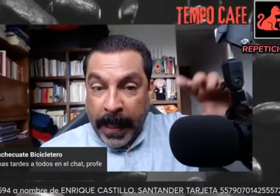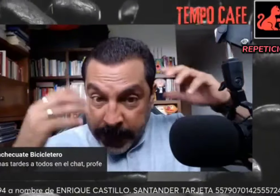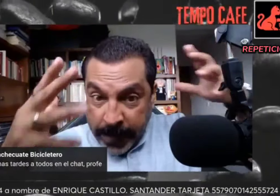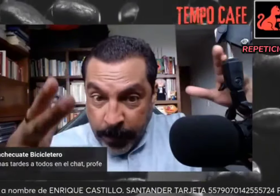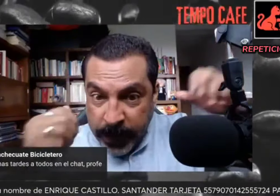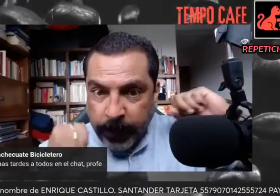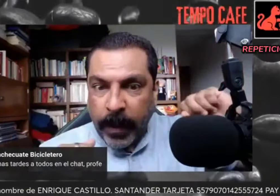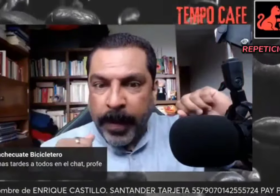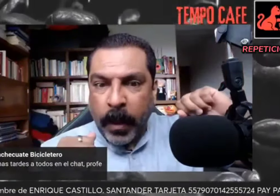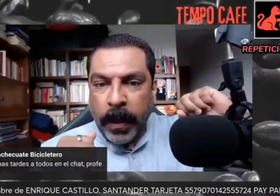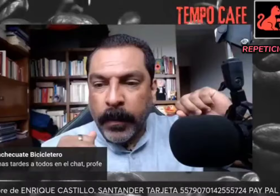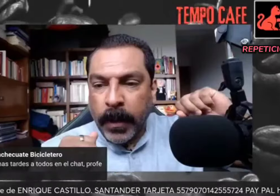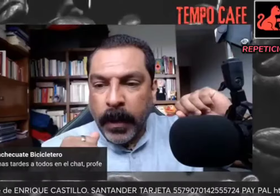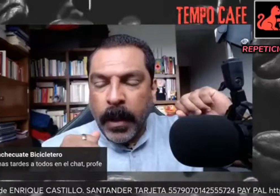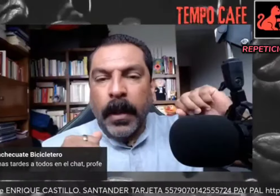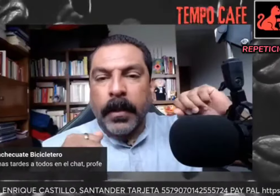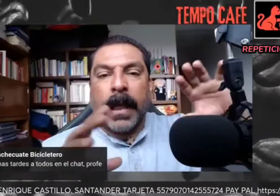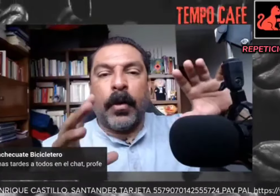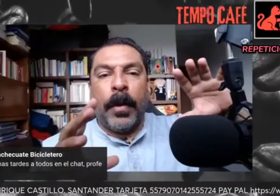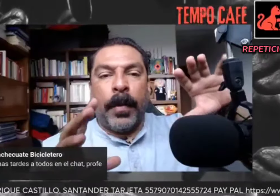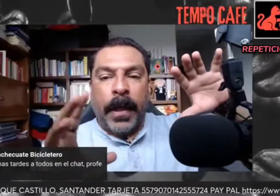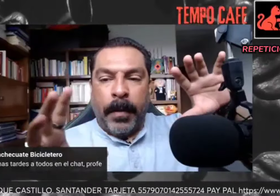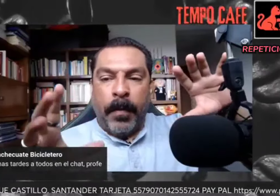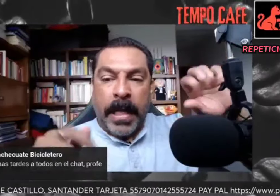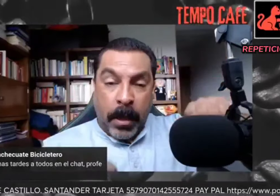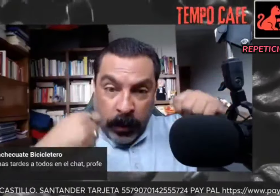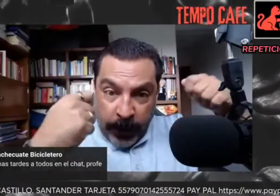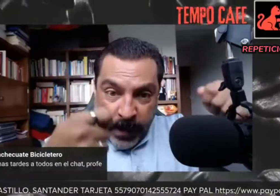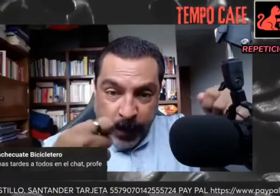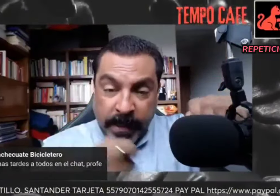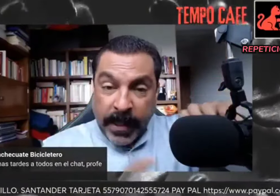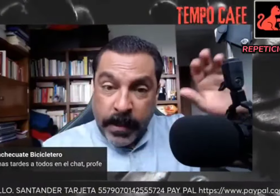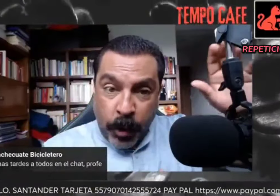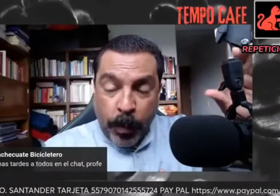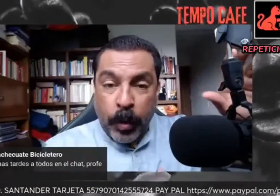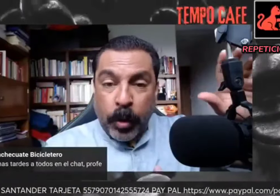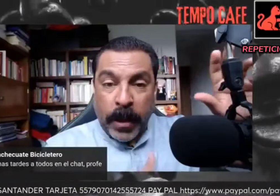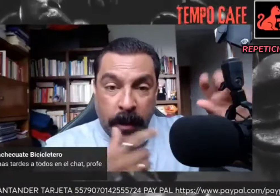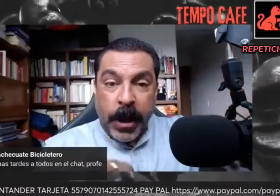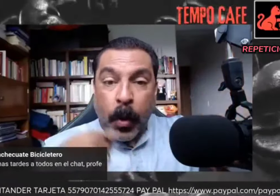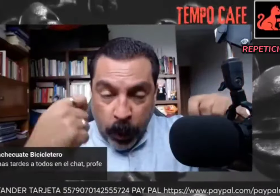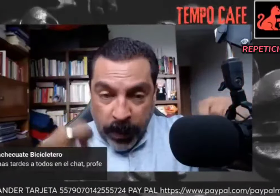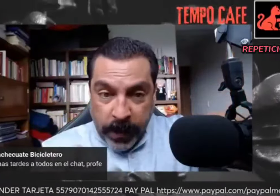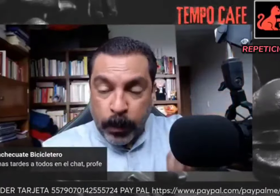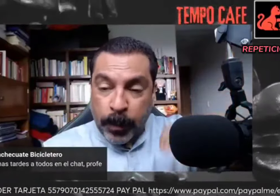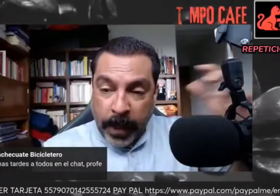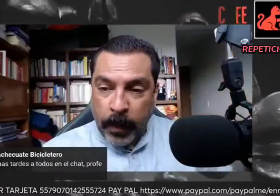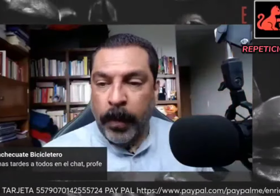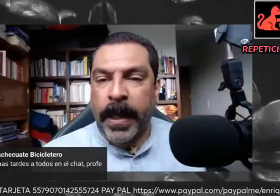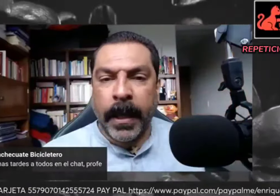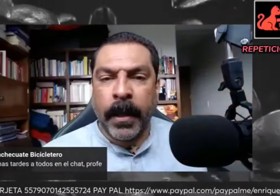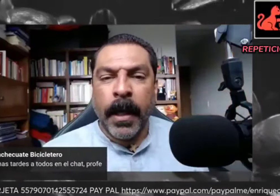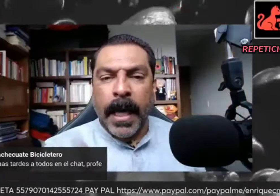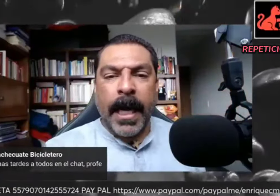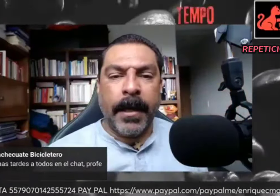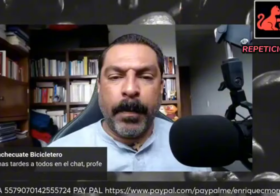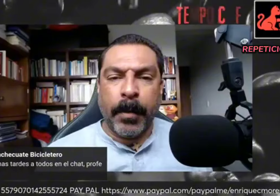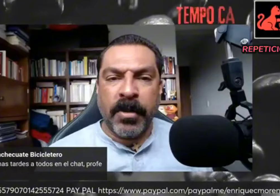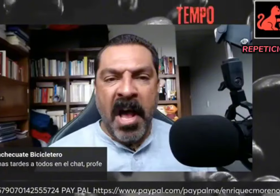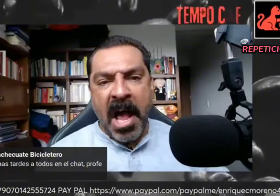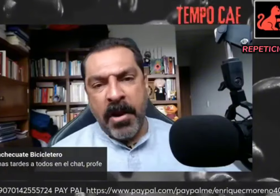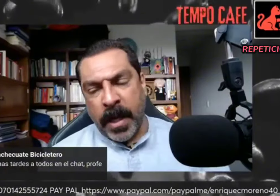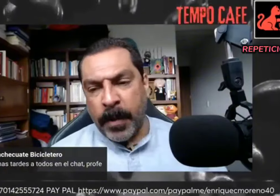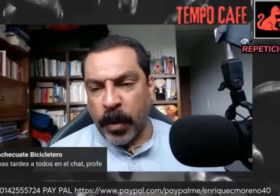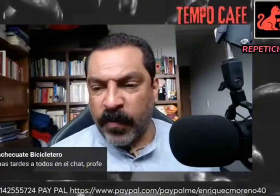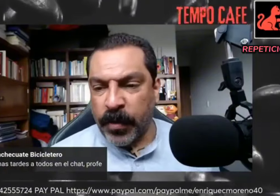hora para que les llegue el mensaje de la media hora trato de de mandar otra vez el mensaje 5 minutos antes y cuando iniciamos para que vuelva a llegar Alguien me